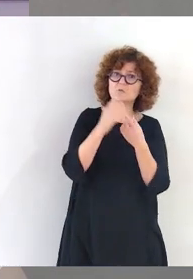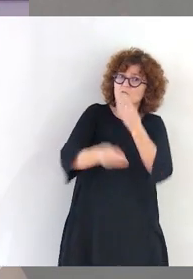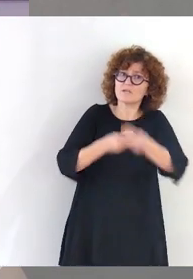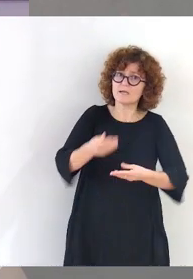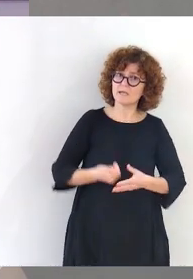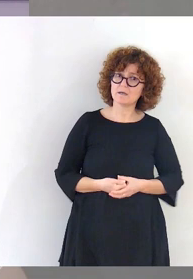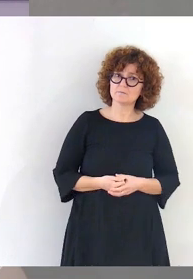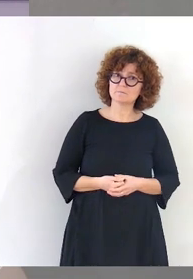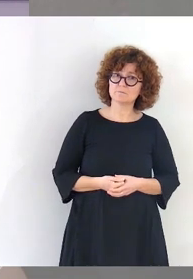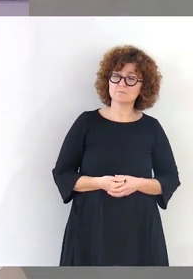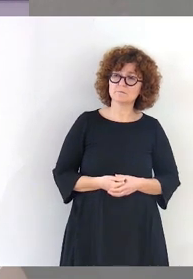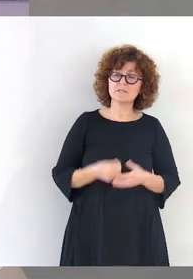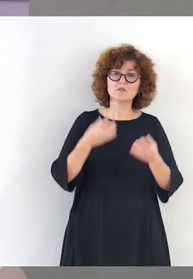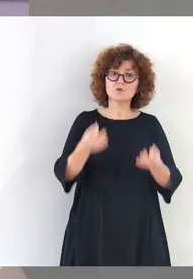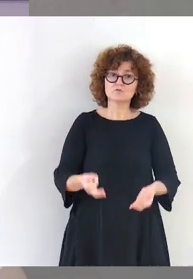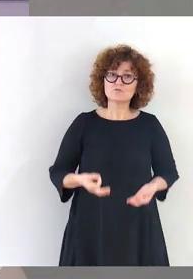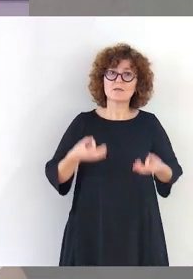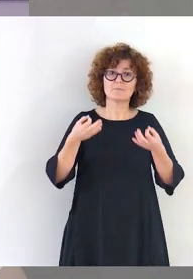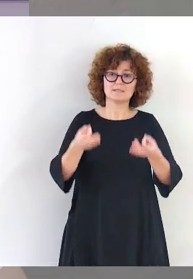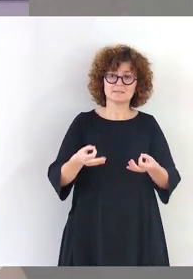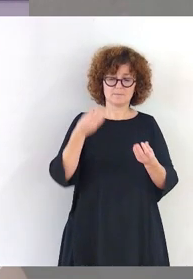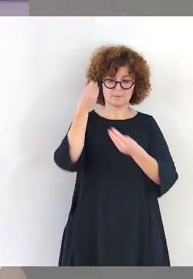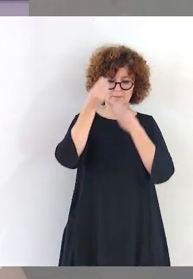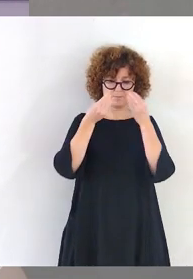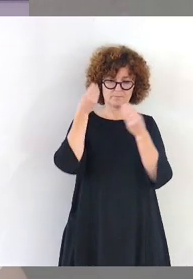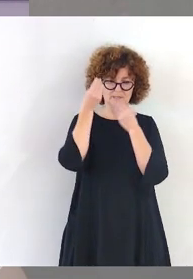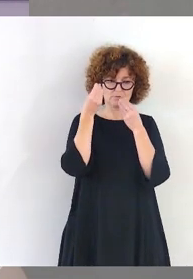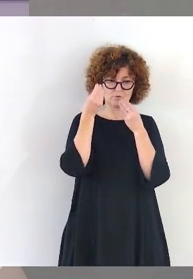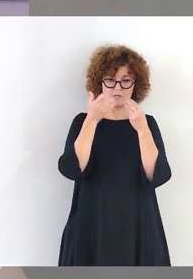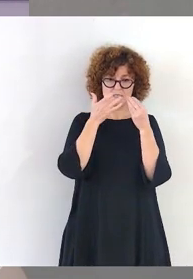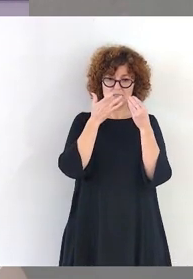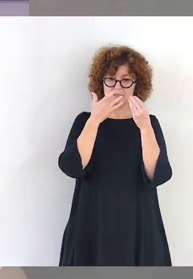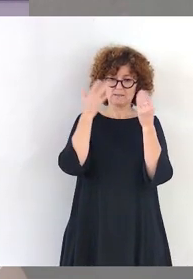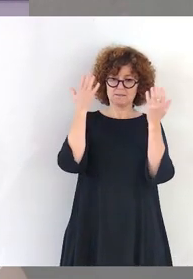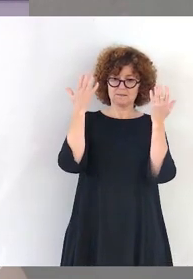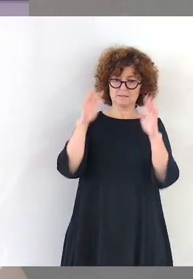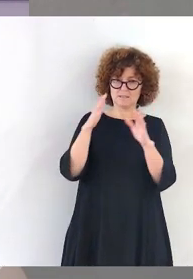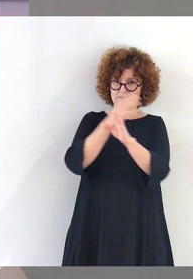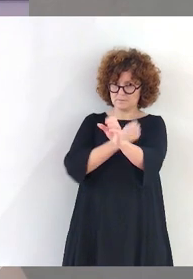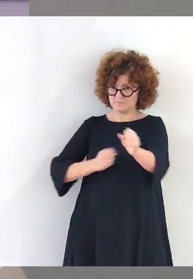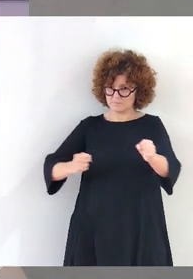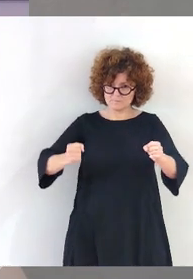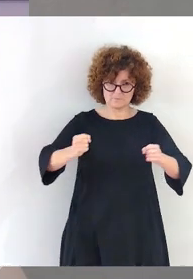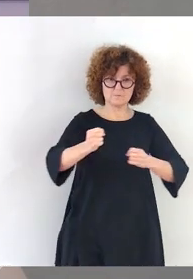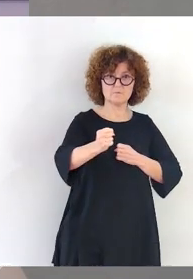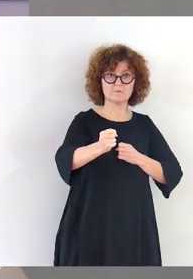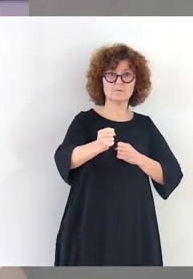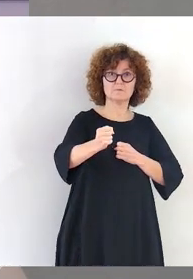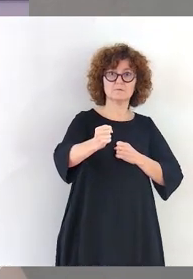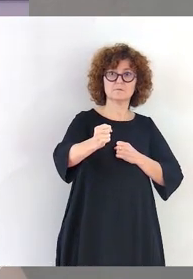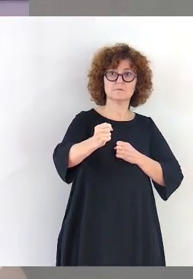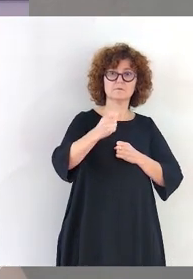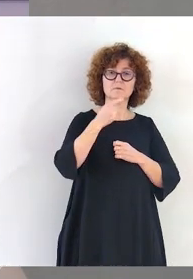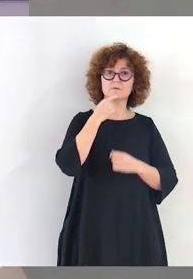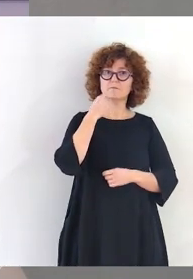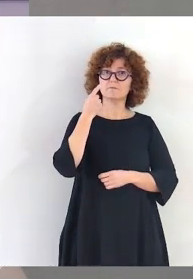haría y yo siempre me pregunto si lo que yo Si yo fuera esa persona de verdad diría